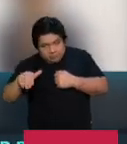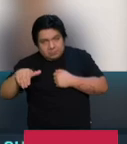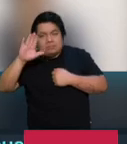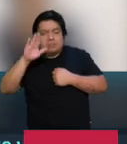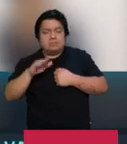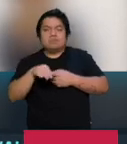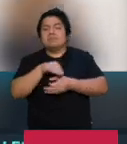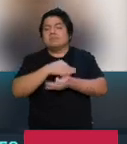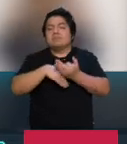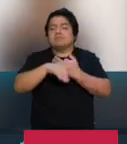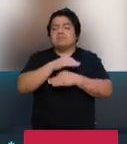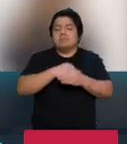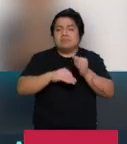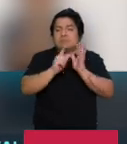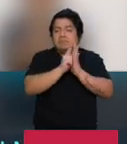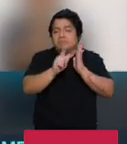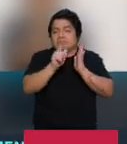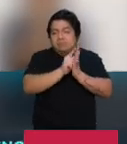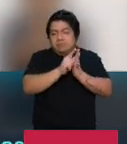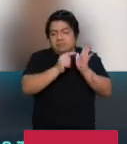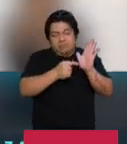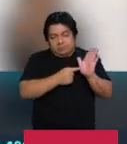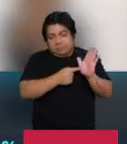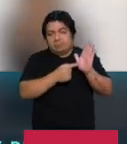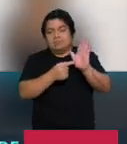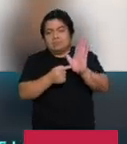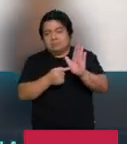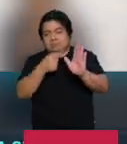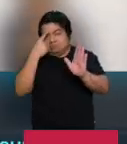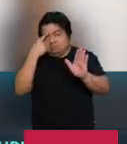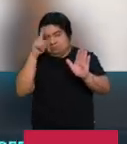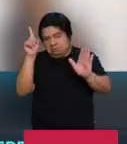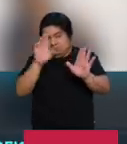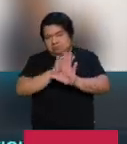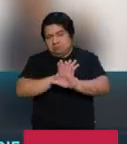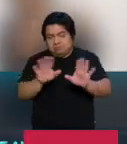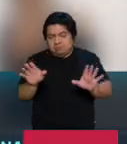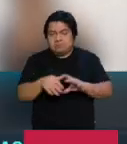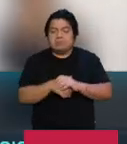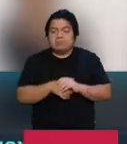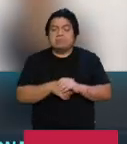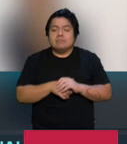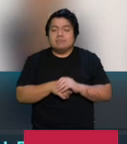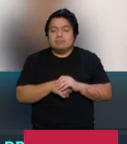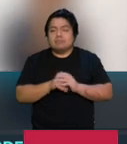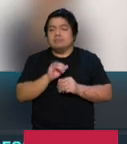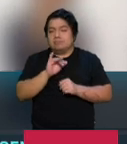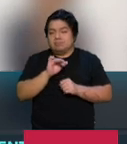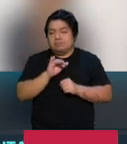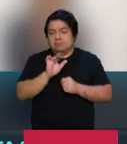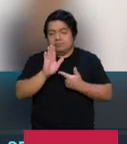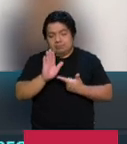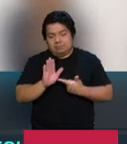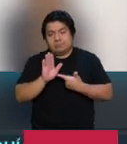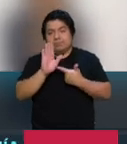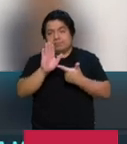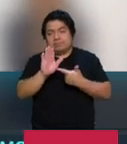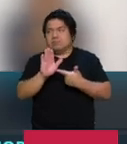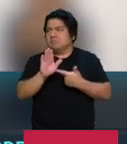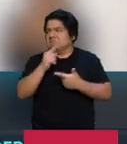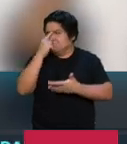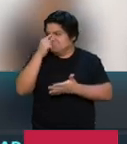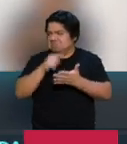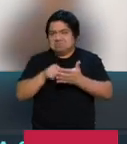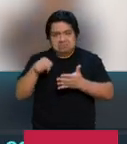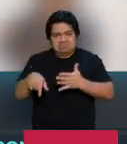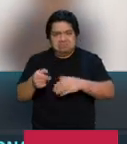Todo eso lo vamos a enviar en una ley muy sencilla, que la vamos a presentar, yo creo que esta